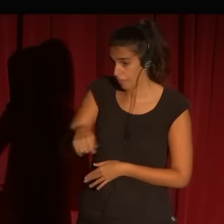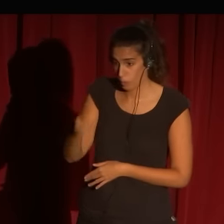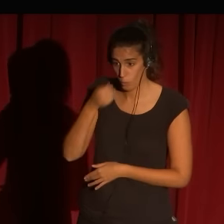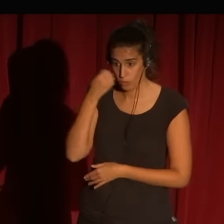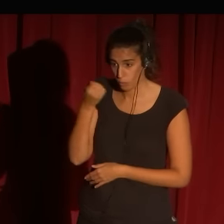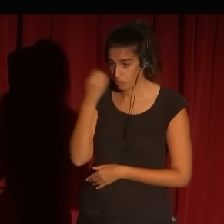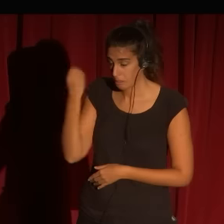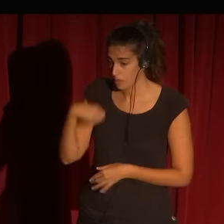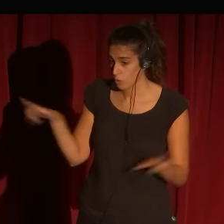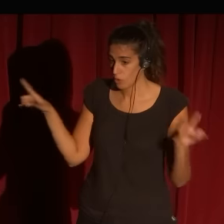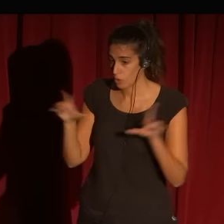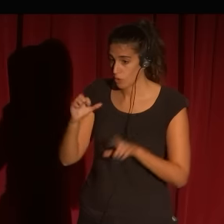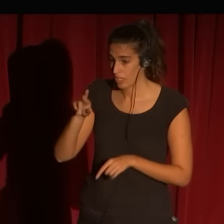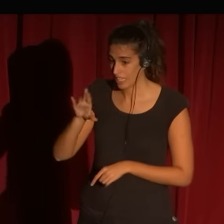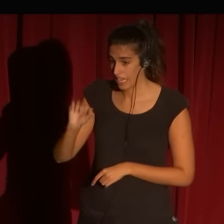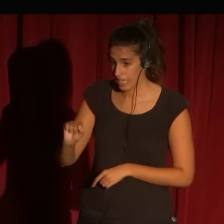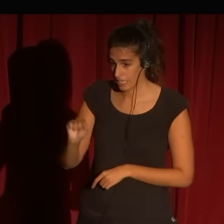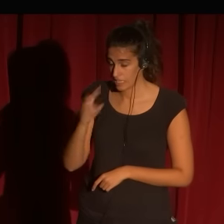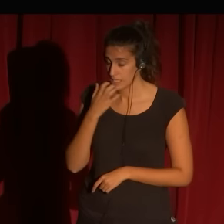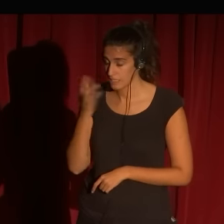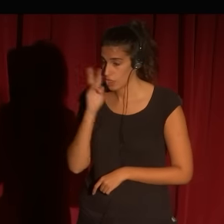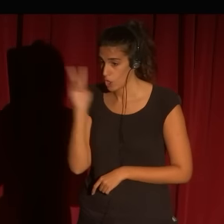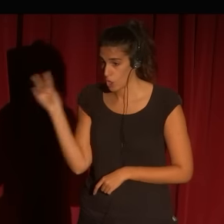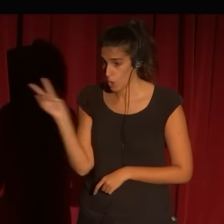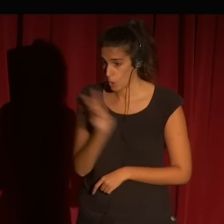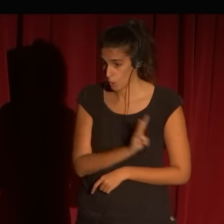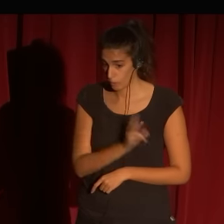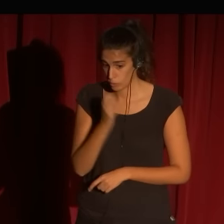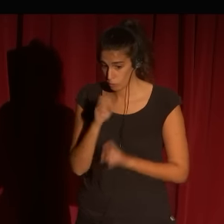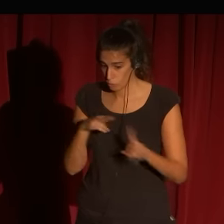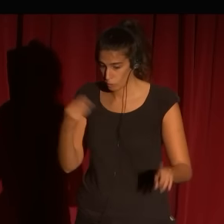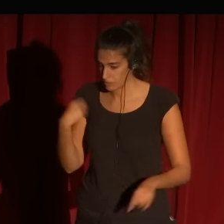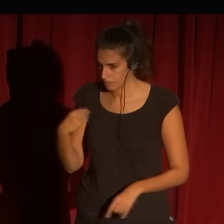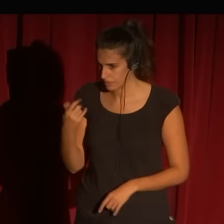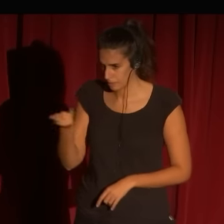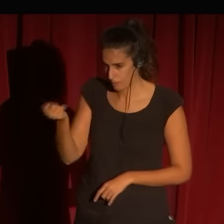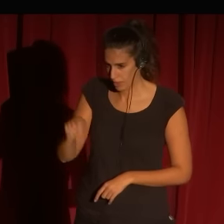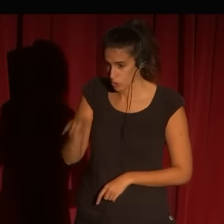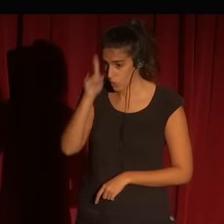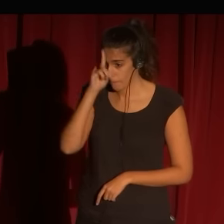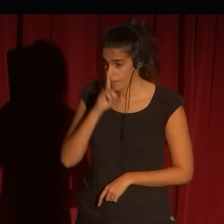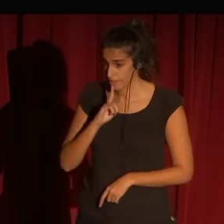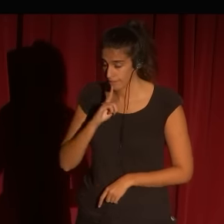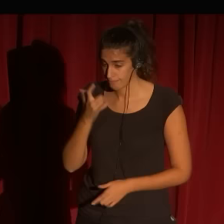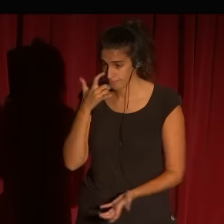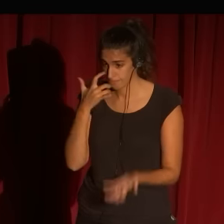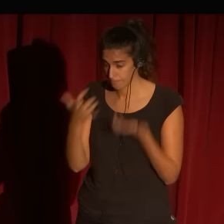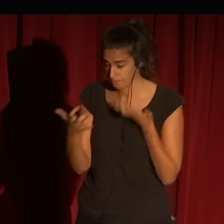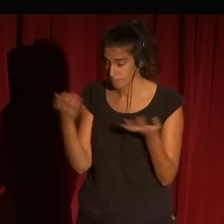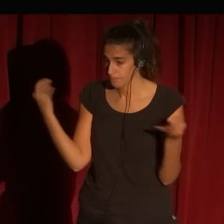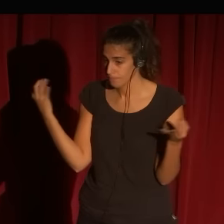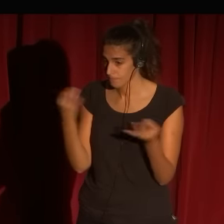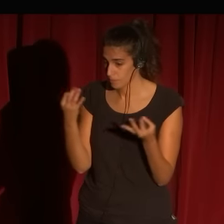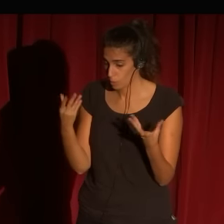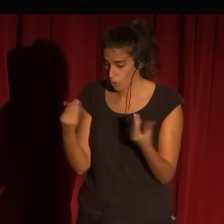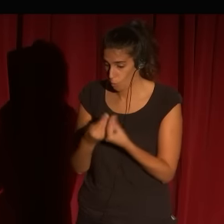que los cuadros de Clara paters o es muy parecido si lo vemos desde ese punto de vista es una imagen en la que se llama la atención sobre y se